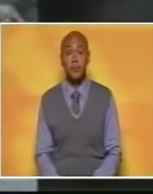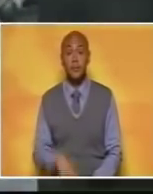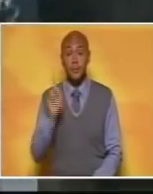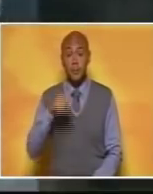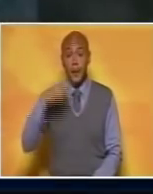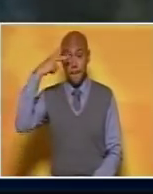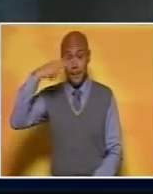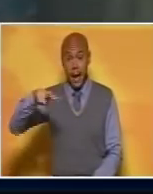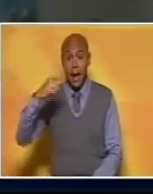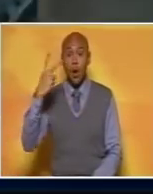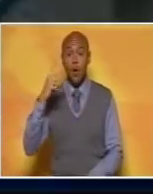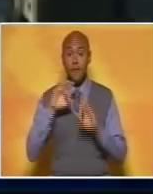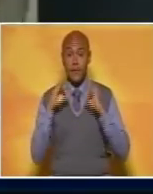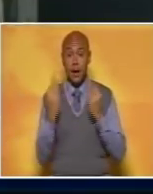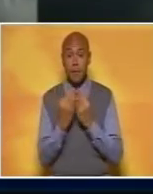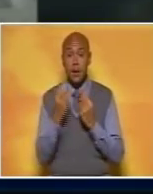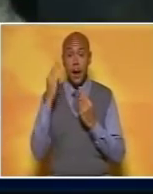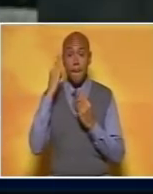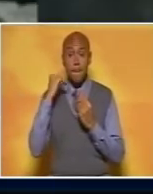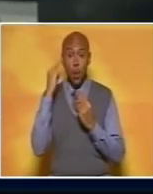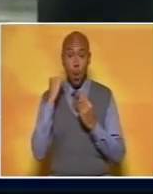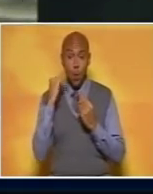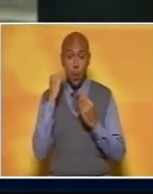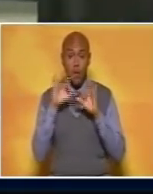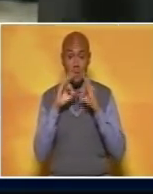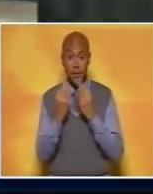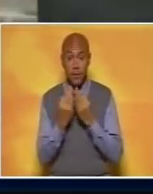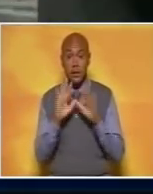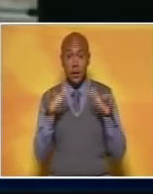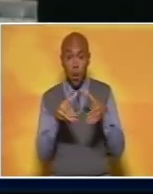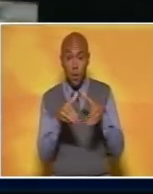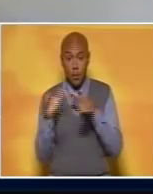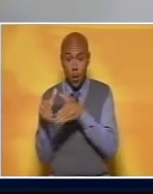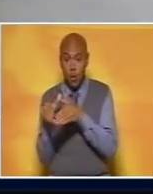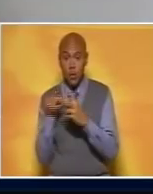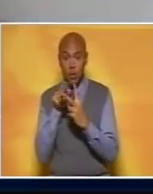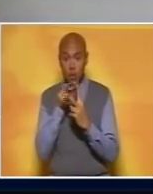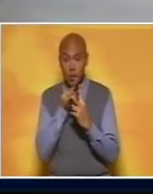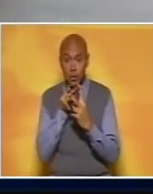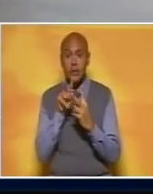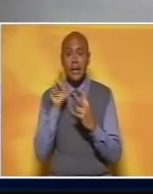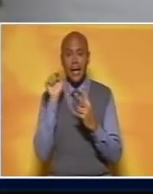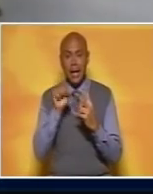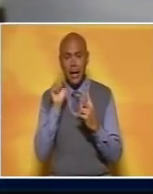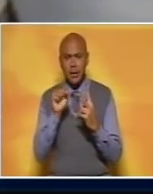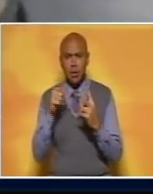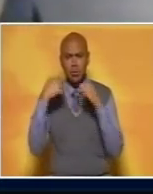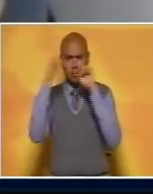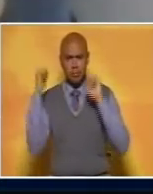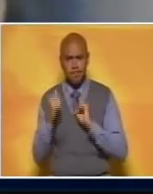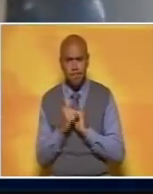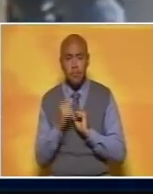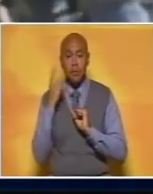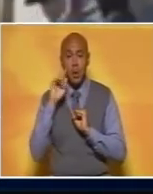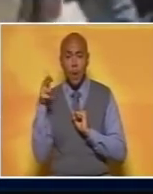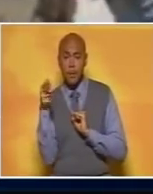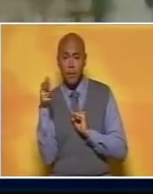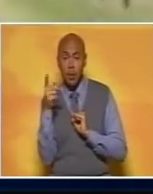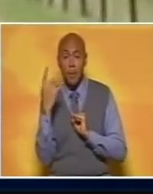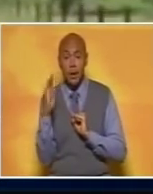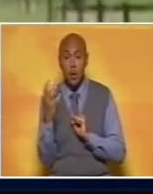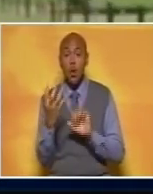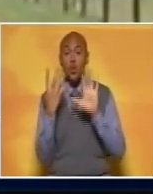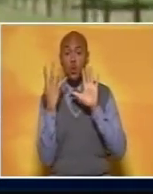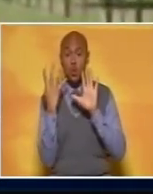En México, las familias mormonas Miller, Lanford y Levarón vivieron una ola de violencia que dejó un saldo de